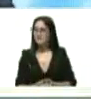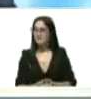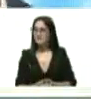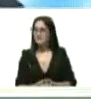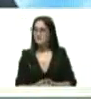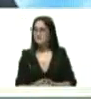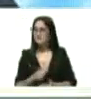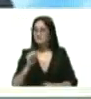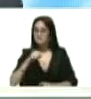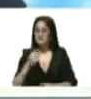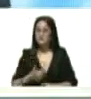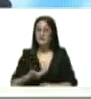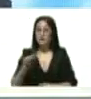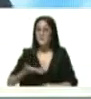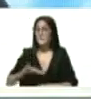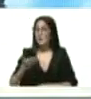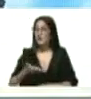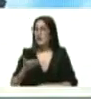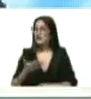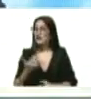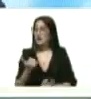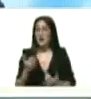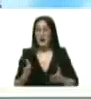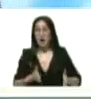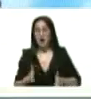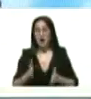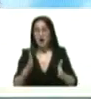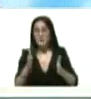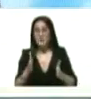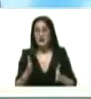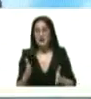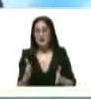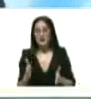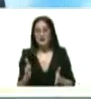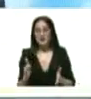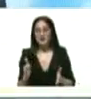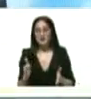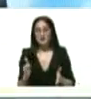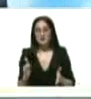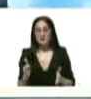Sí, pero lo importante es que estamos en el camino. Conseguimos la senda.